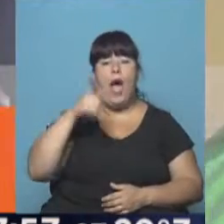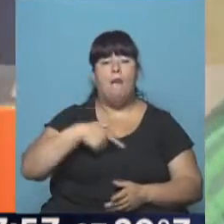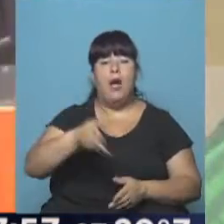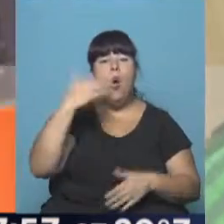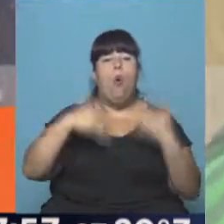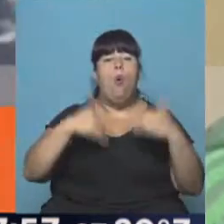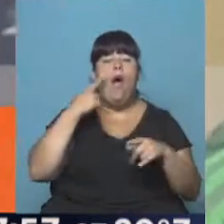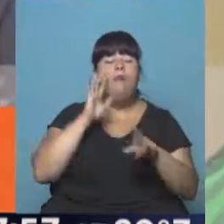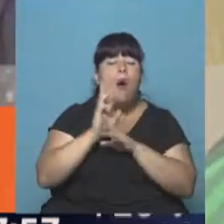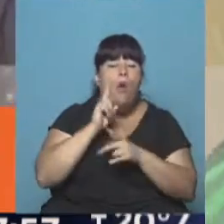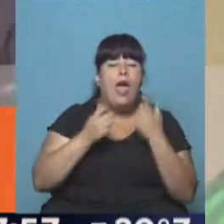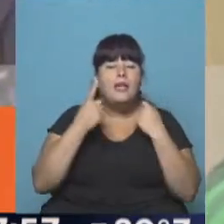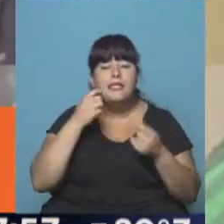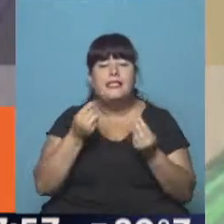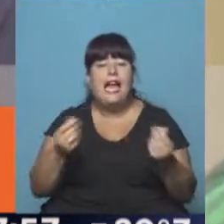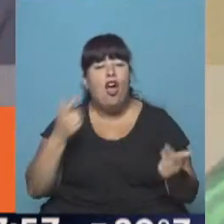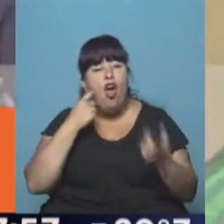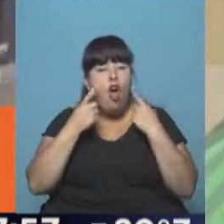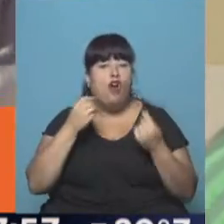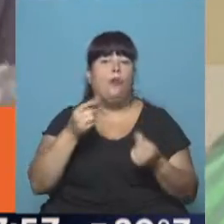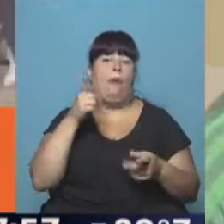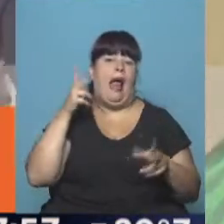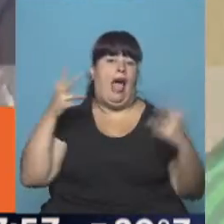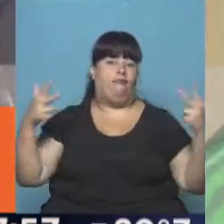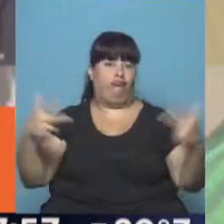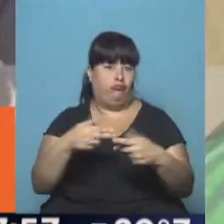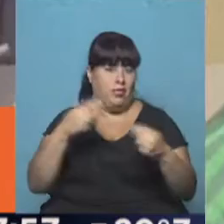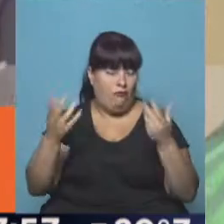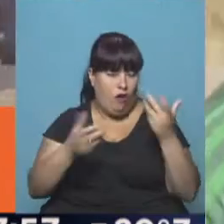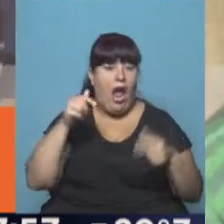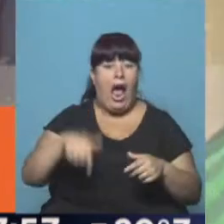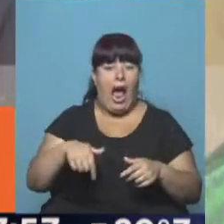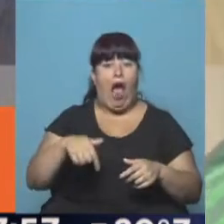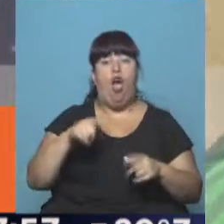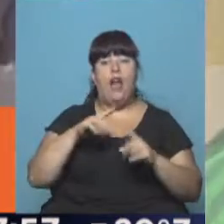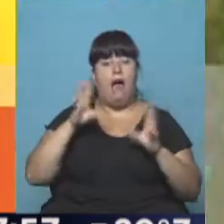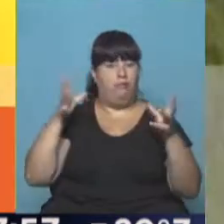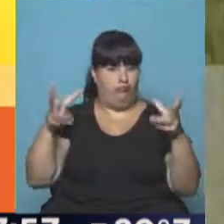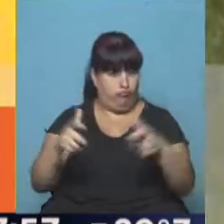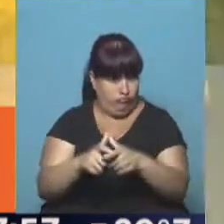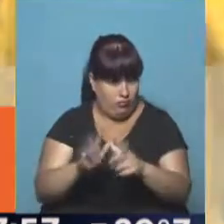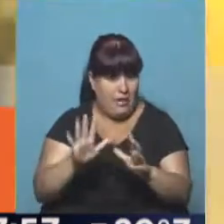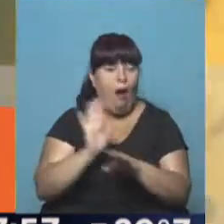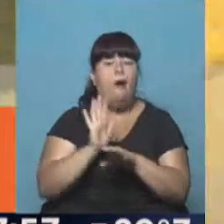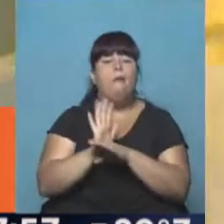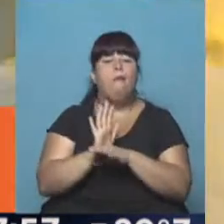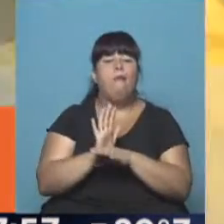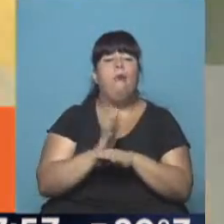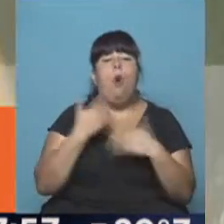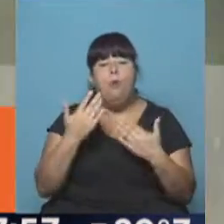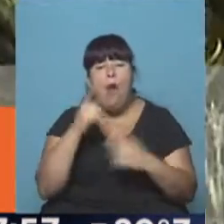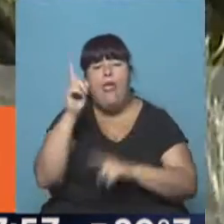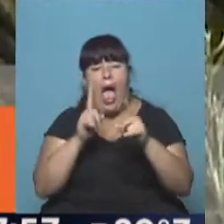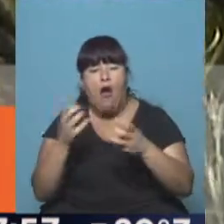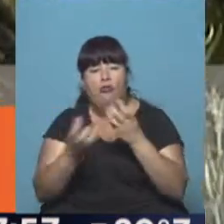en la guardia de ceniza, verificando que para cerrar el incendio. En este momento se encuentra circunscripto, significa que puede haber